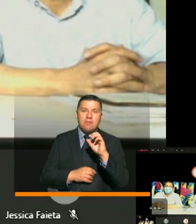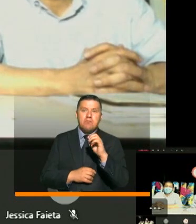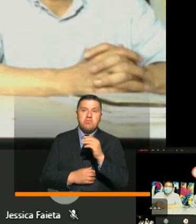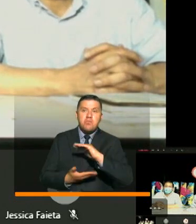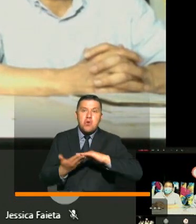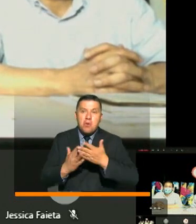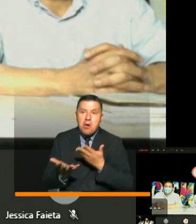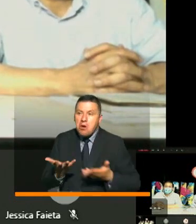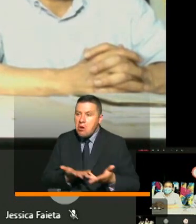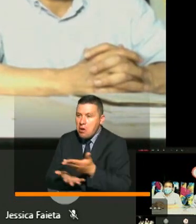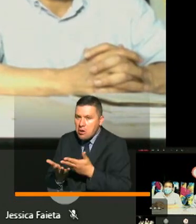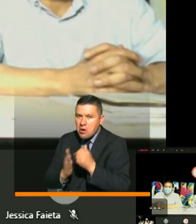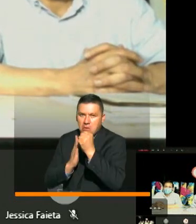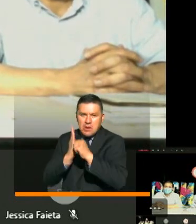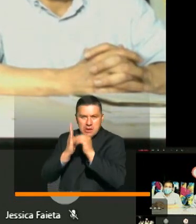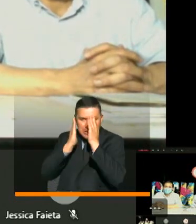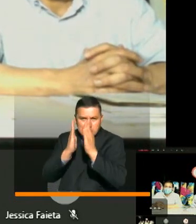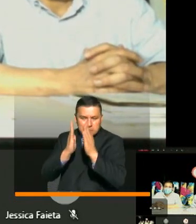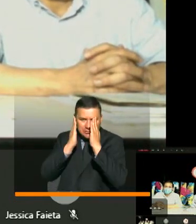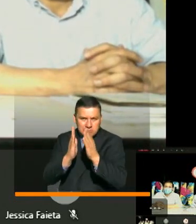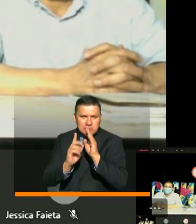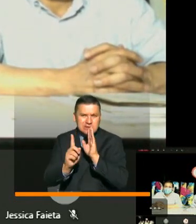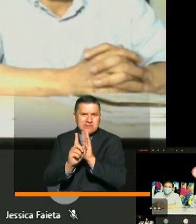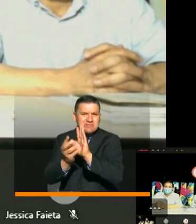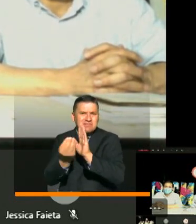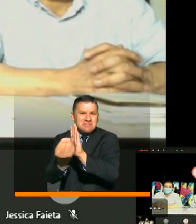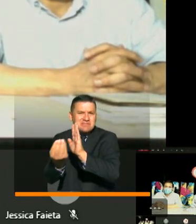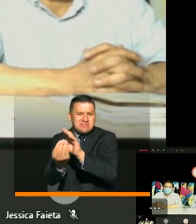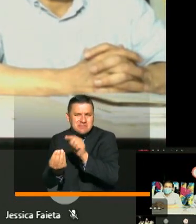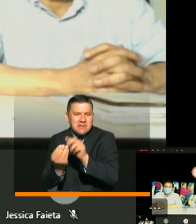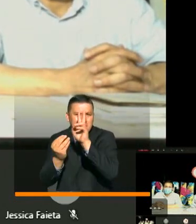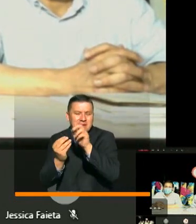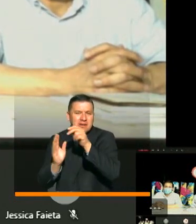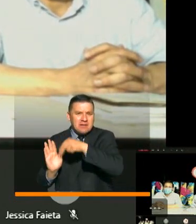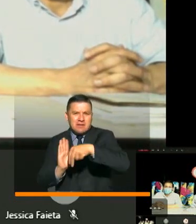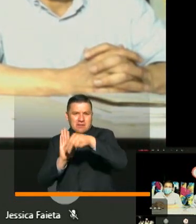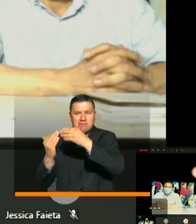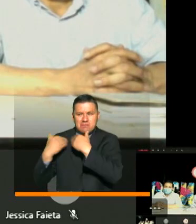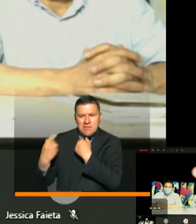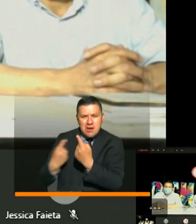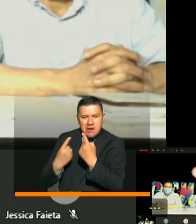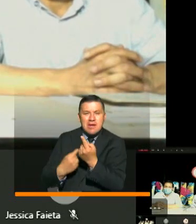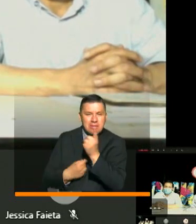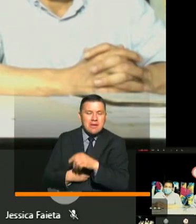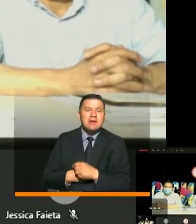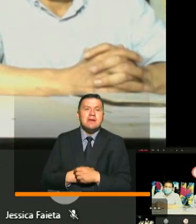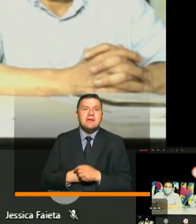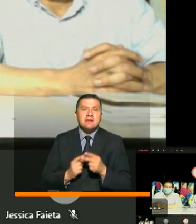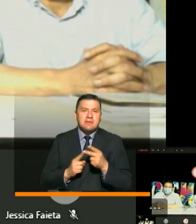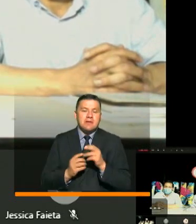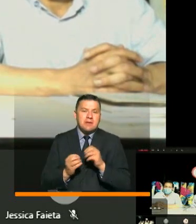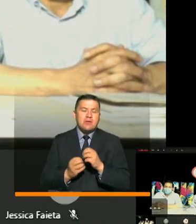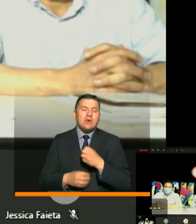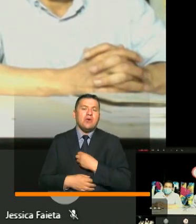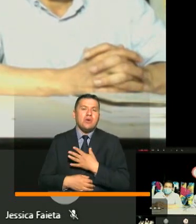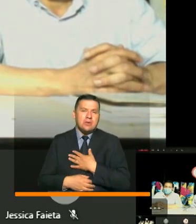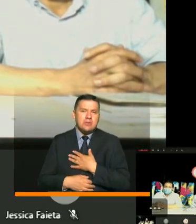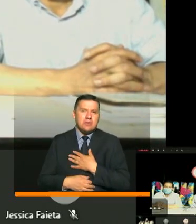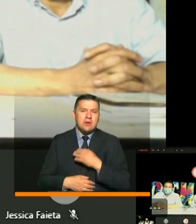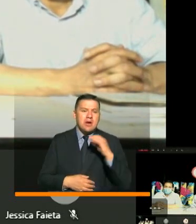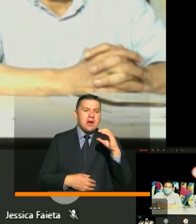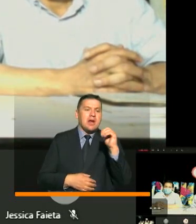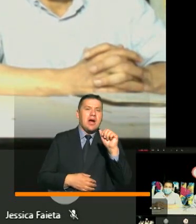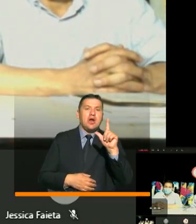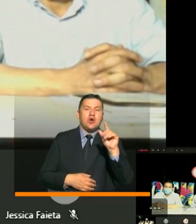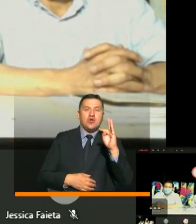y haciendo todos los programas de atención para los desplazados por parte de la unidad de víctimas. También tuvimos la oportunidad de estar en Caloto